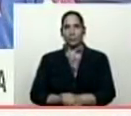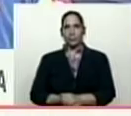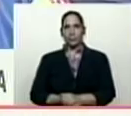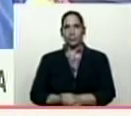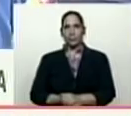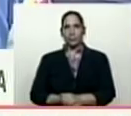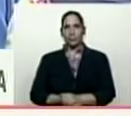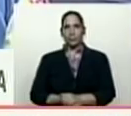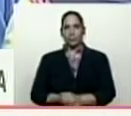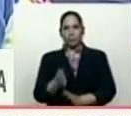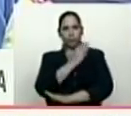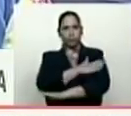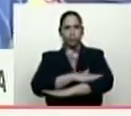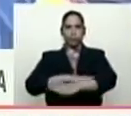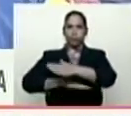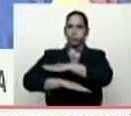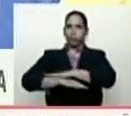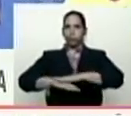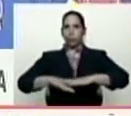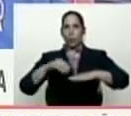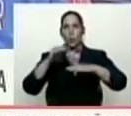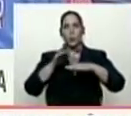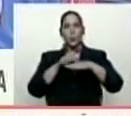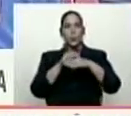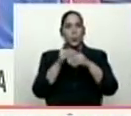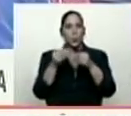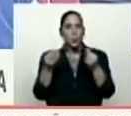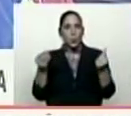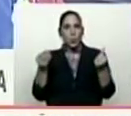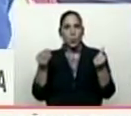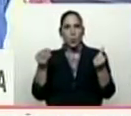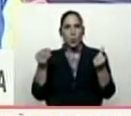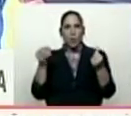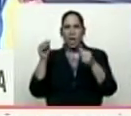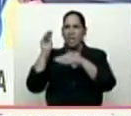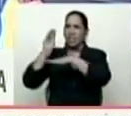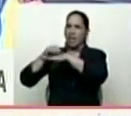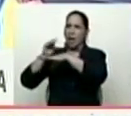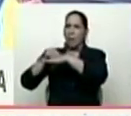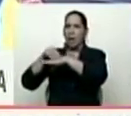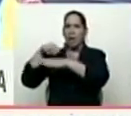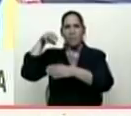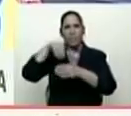Yo tengo mi piel curada. Ellos llaman a la invasión. ¿Qué significa una invasión?